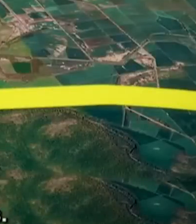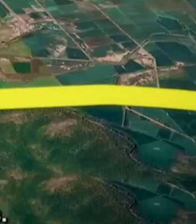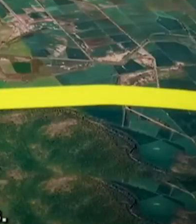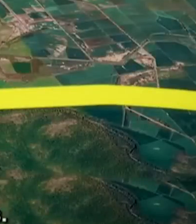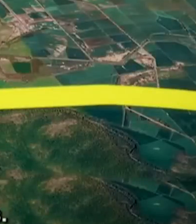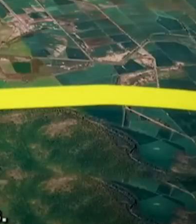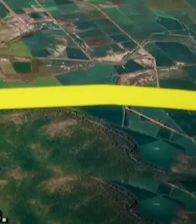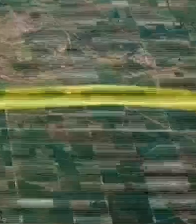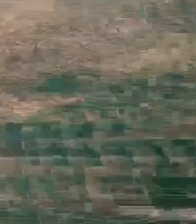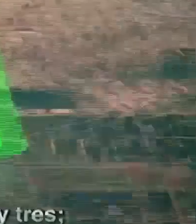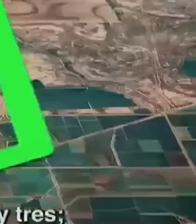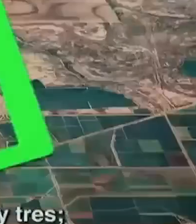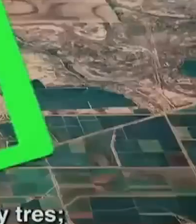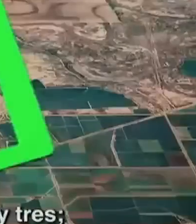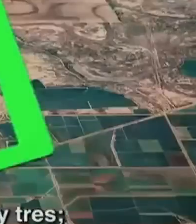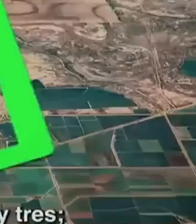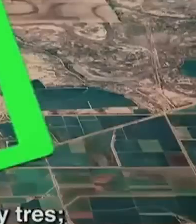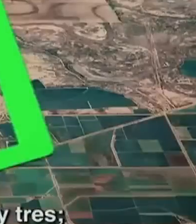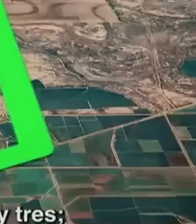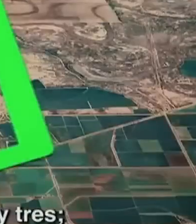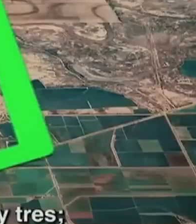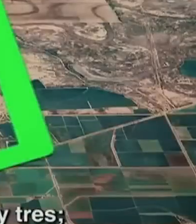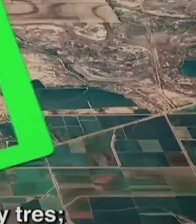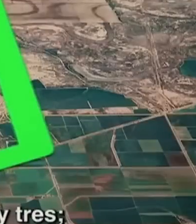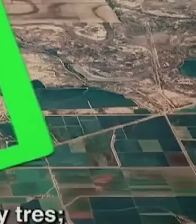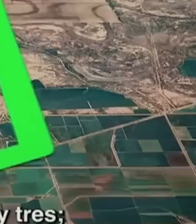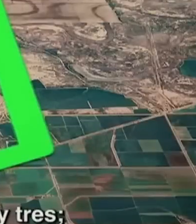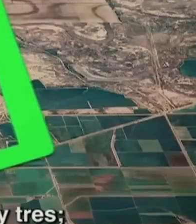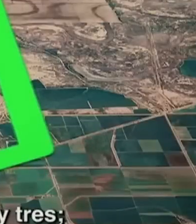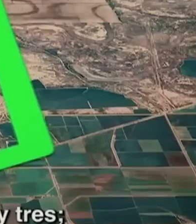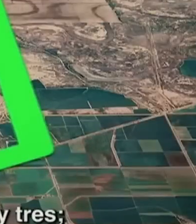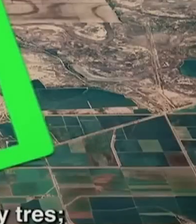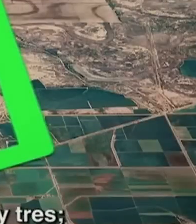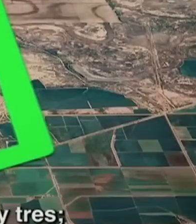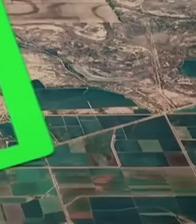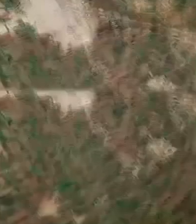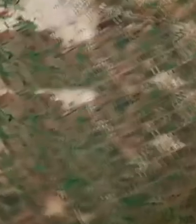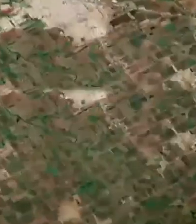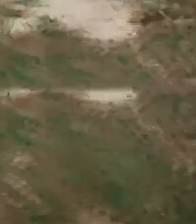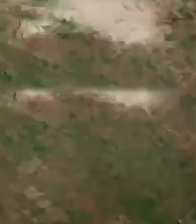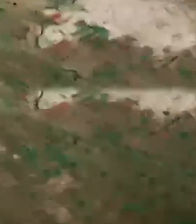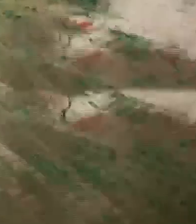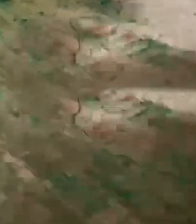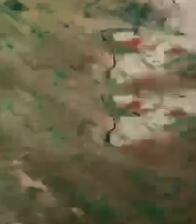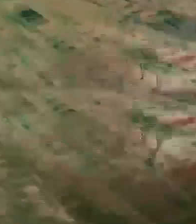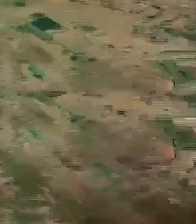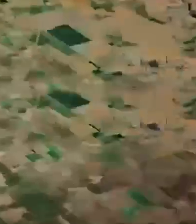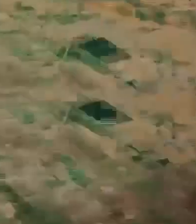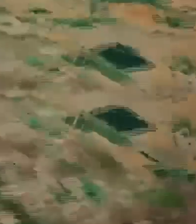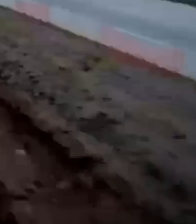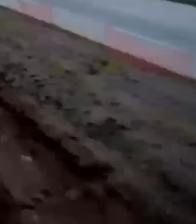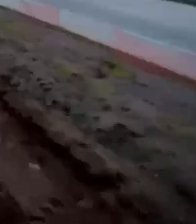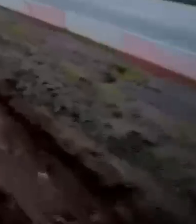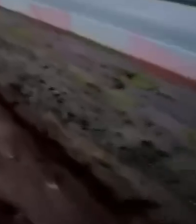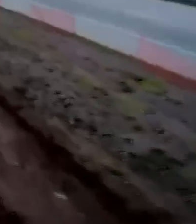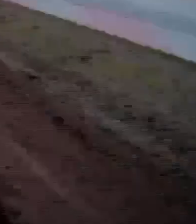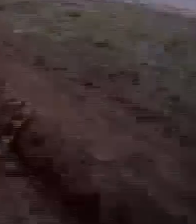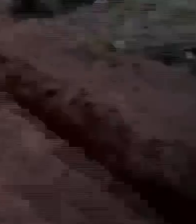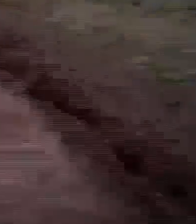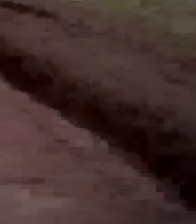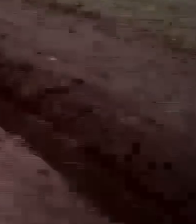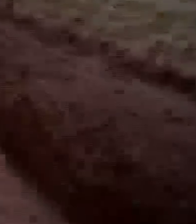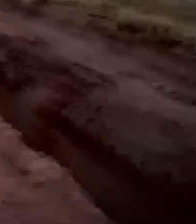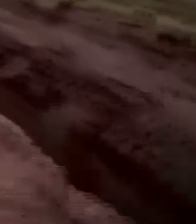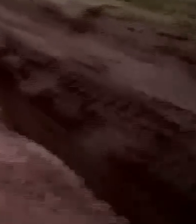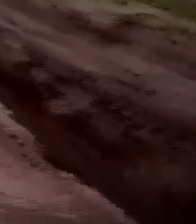525 millones de pesos. A la fecha, se han concluido los tramos 1, 2 y 3, mientras que el tramo 4 presenta un